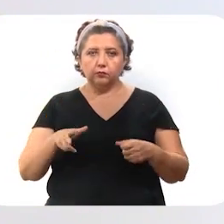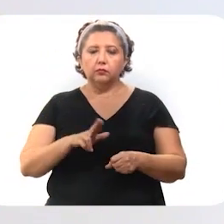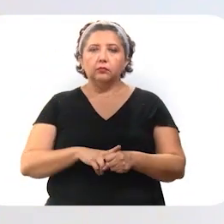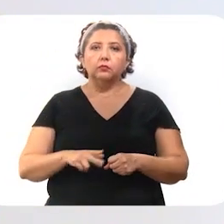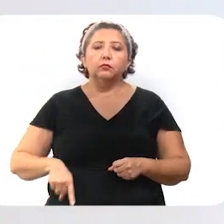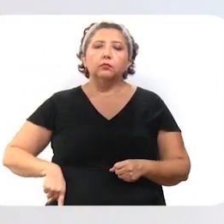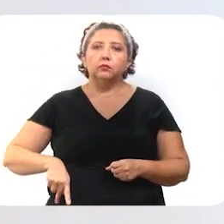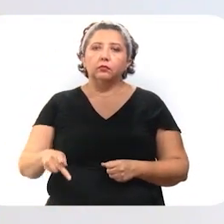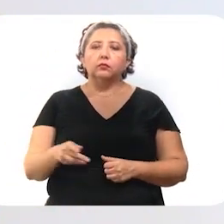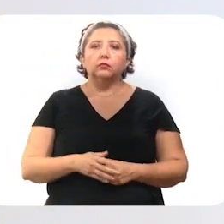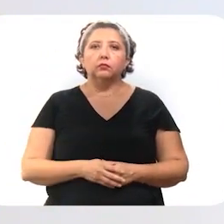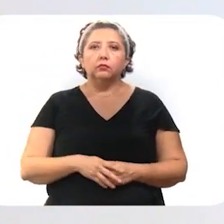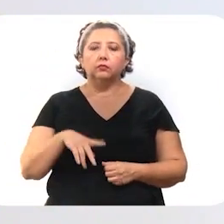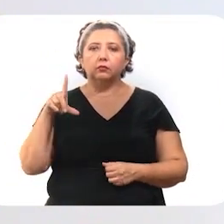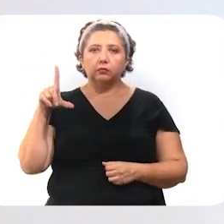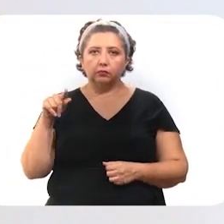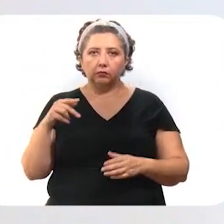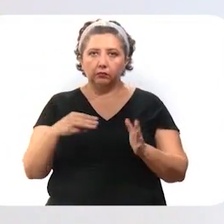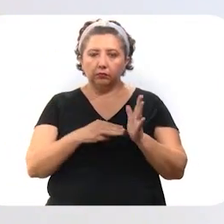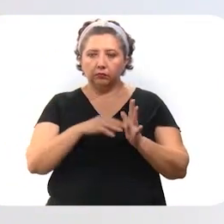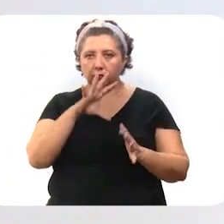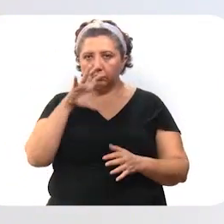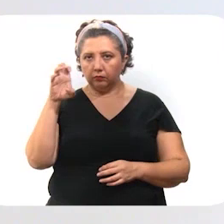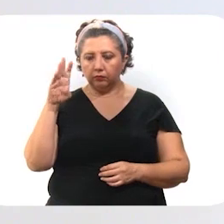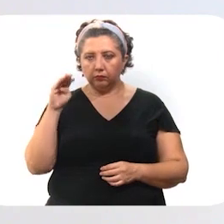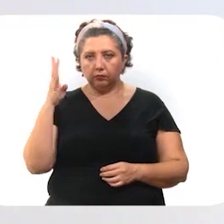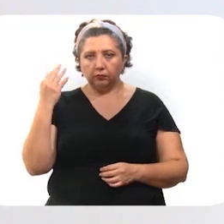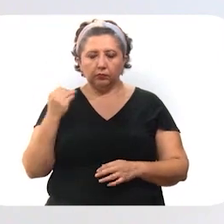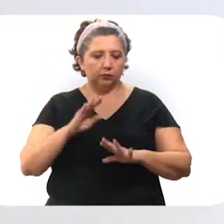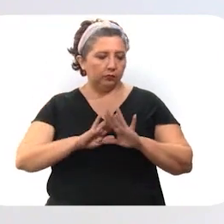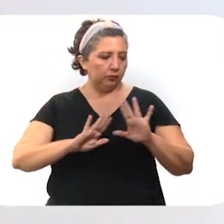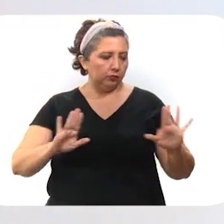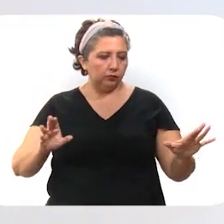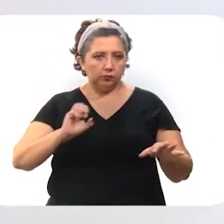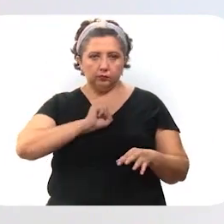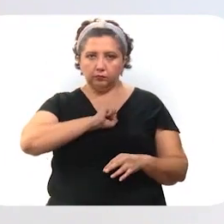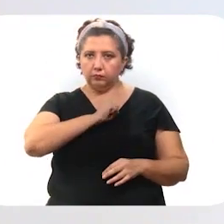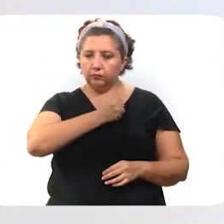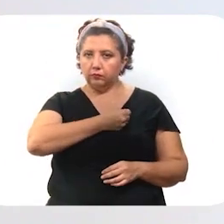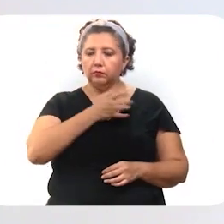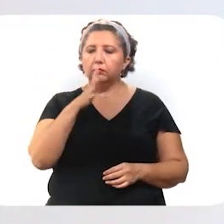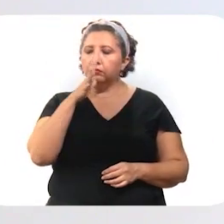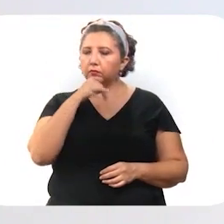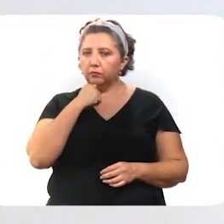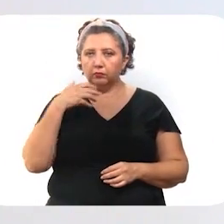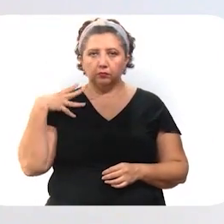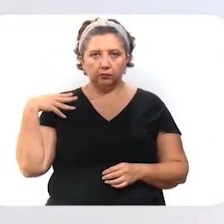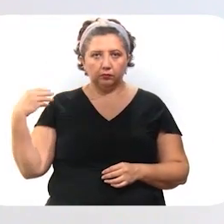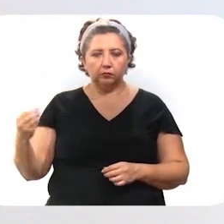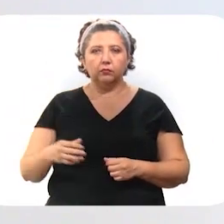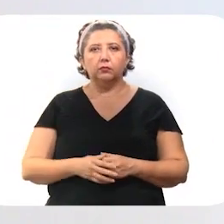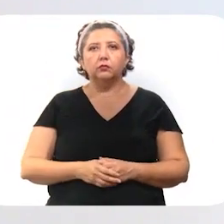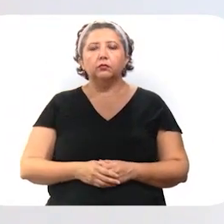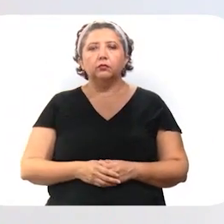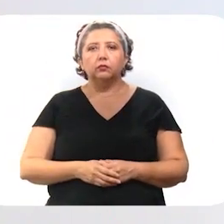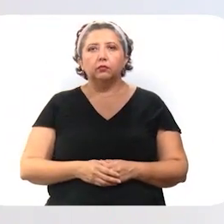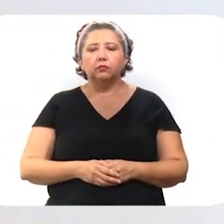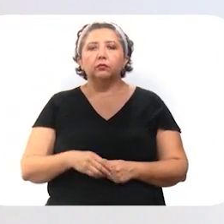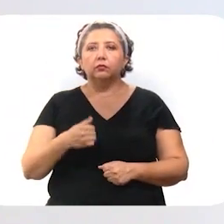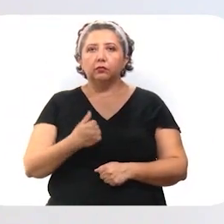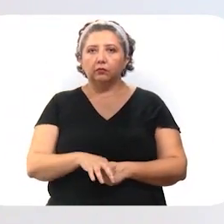hospitales públicos. 70,599 pacientes ya se recuperaron, no presentan síntomas ni pueden contagiar.